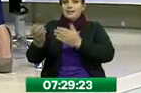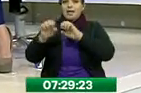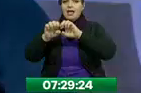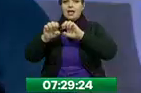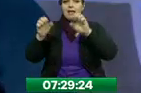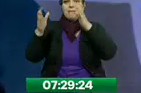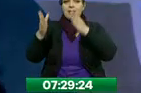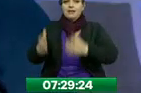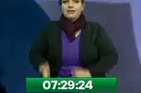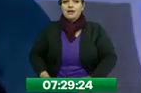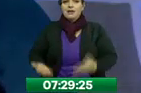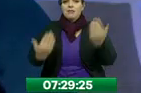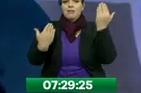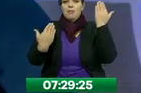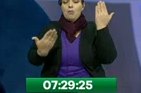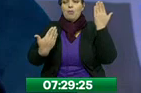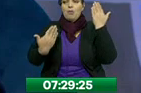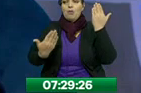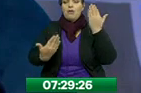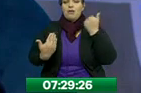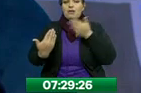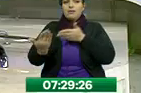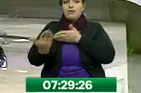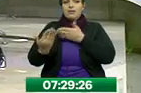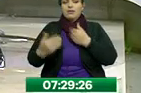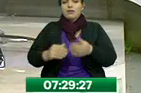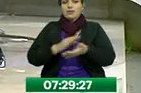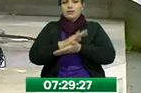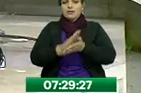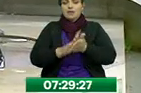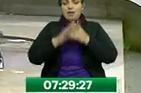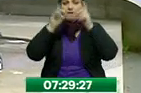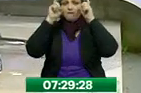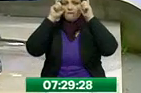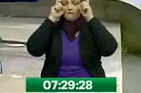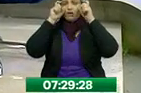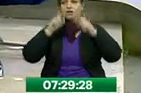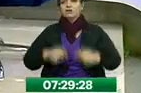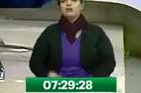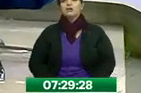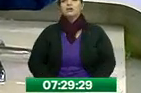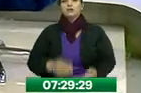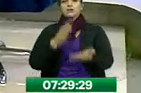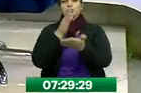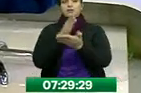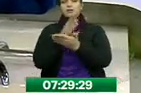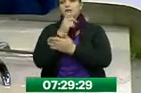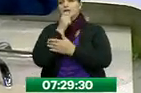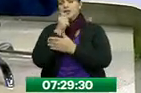guayaquileño Guillermo Lasso, líder del movimiento político Creo. Momento de ir a una breve pausa